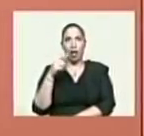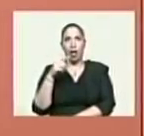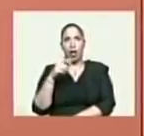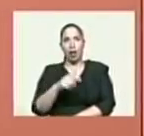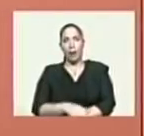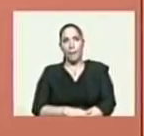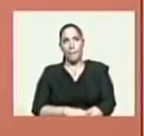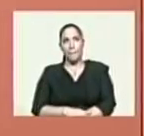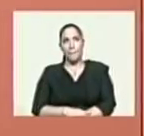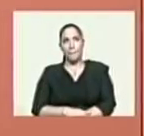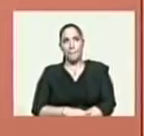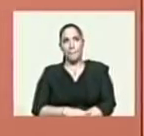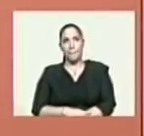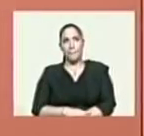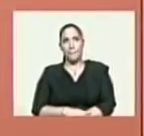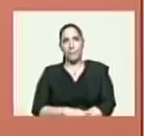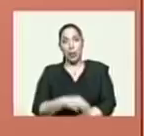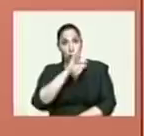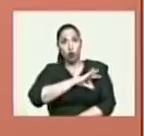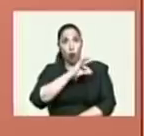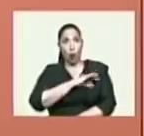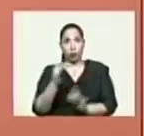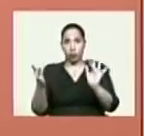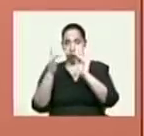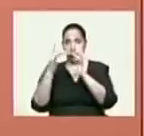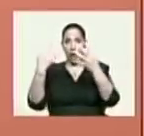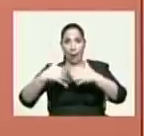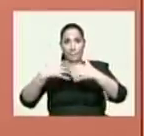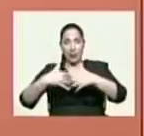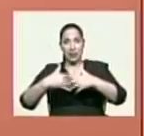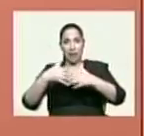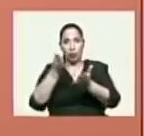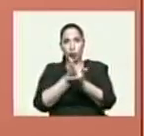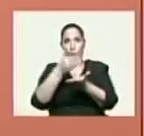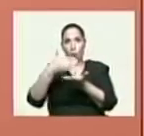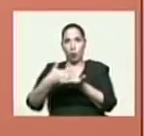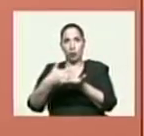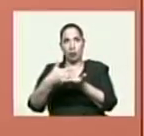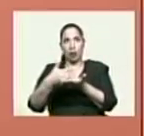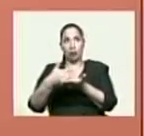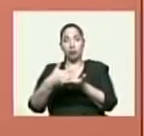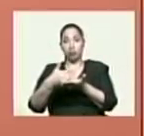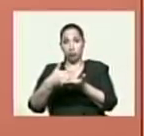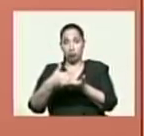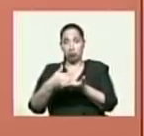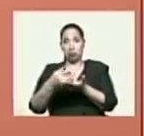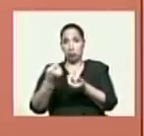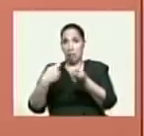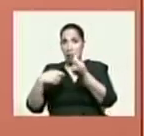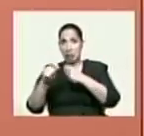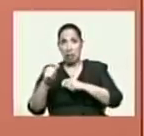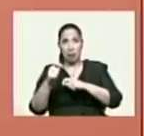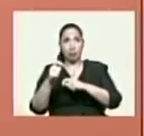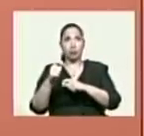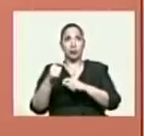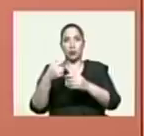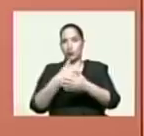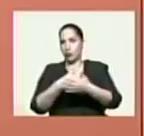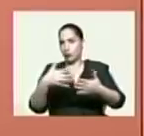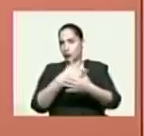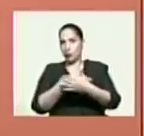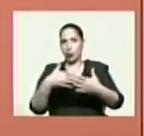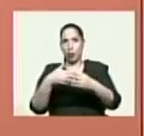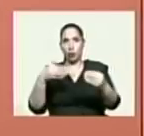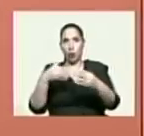Albán era socio de Carrasco, tenía una empresa de tortas y les iba muy bien. Eran miles y miles de dólares